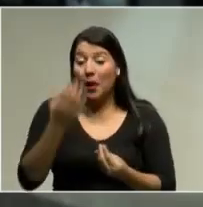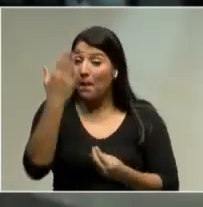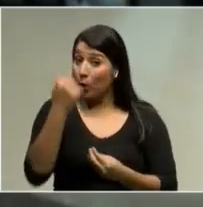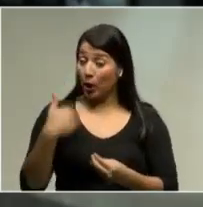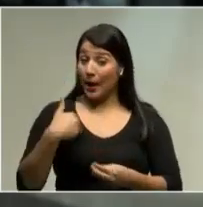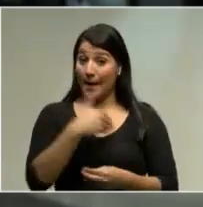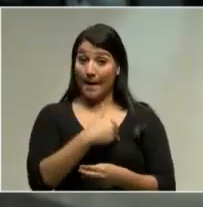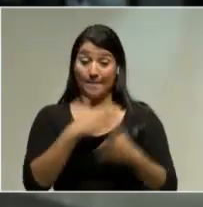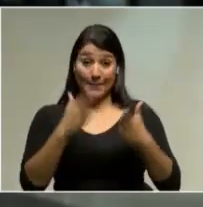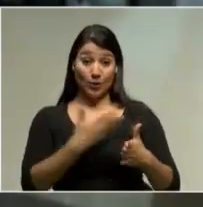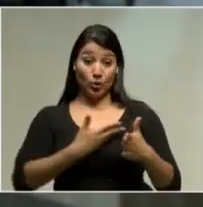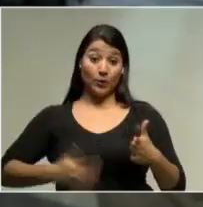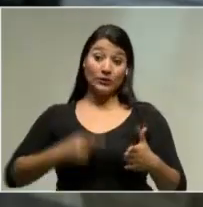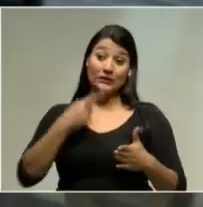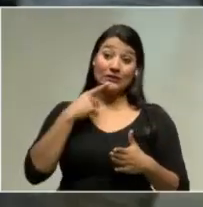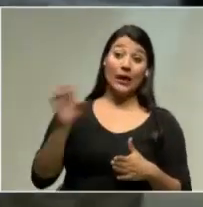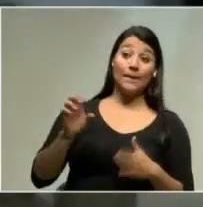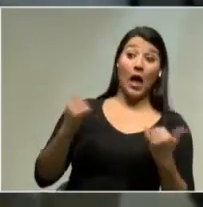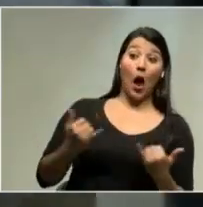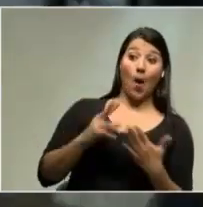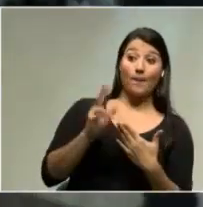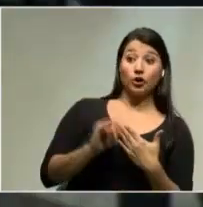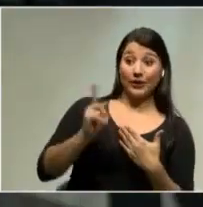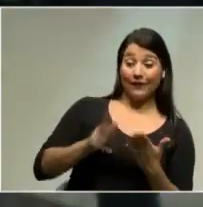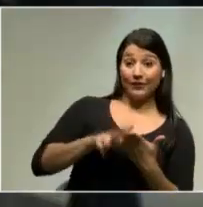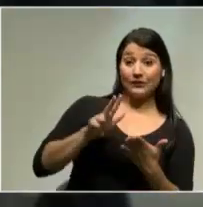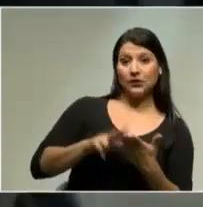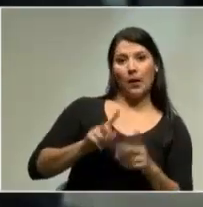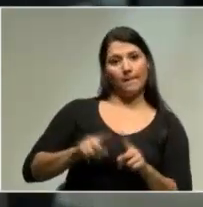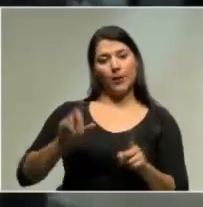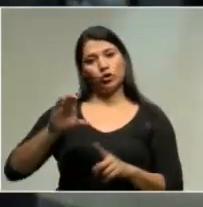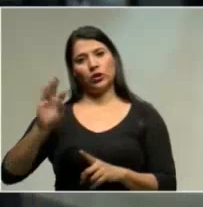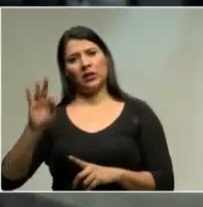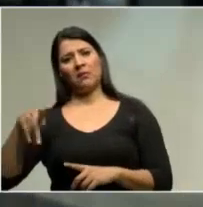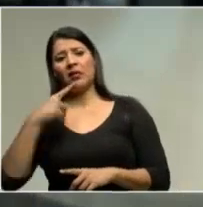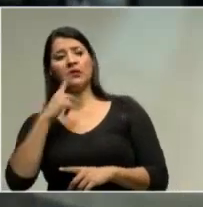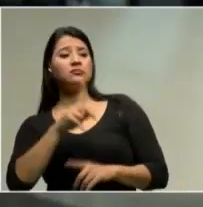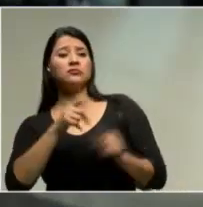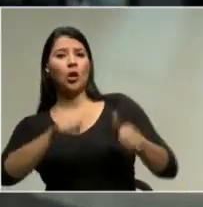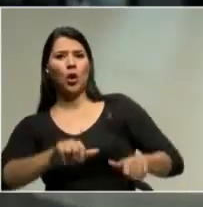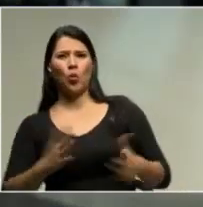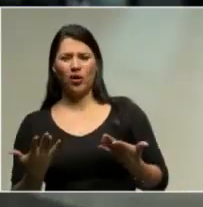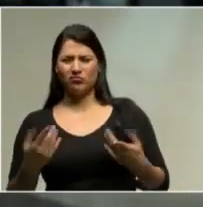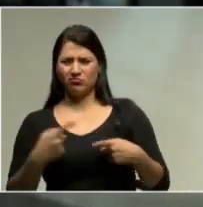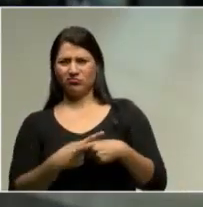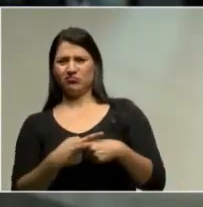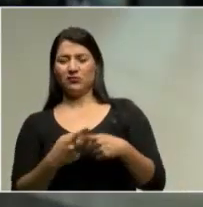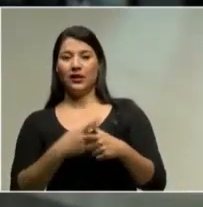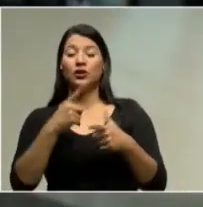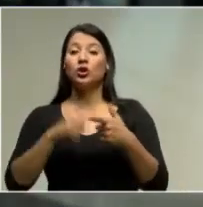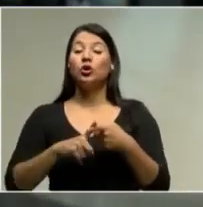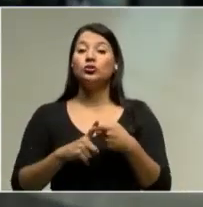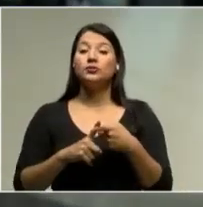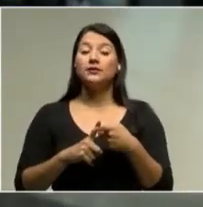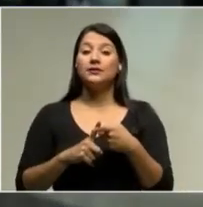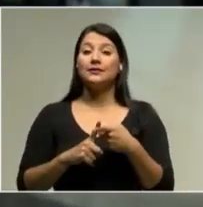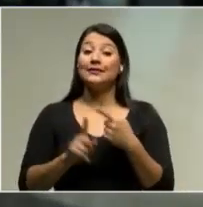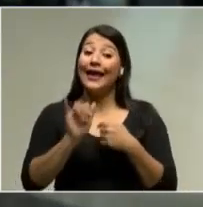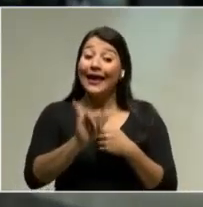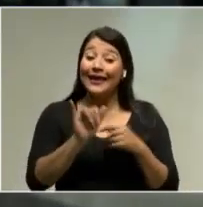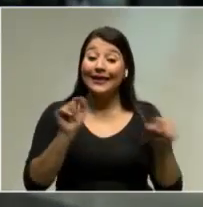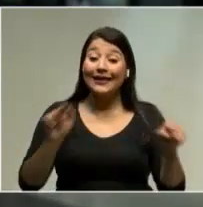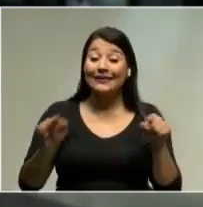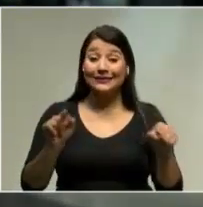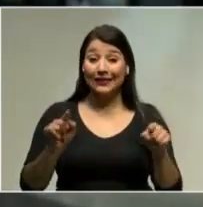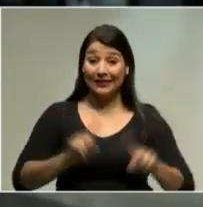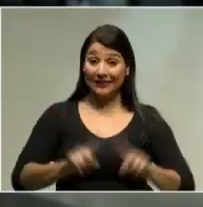de la Presidencia dice que urge el proyecto, pero el CTP dice que no está de acuerdo. Entonces, esa diferencia